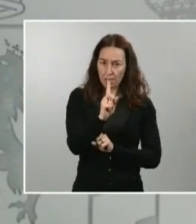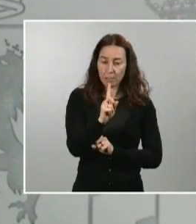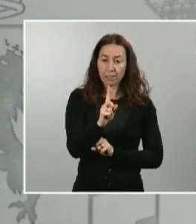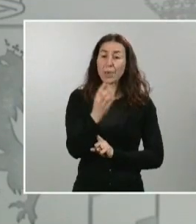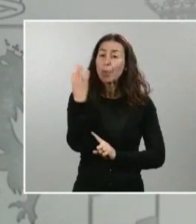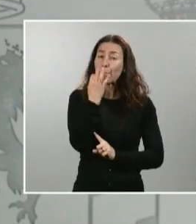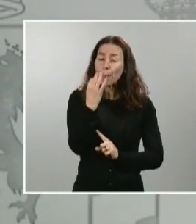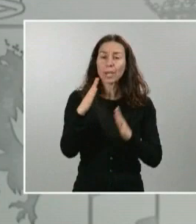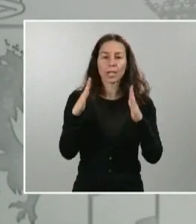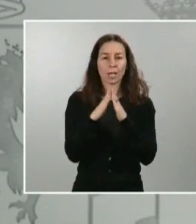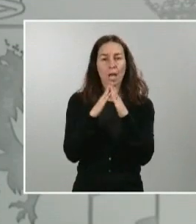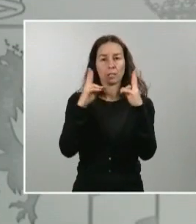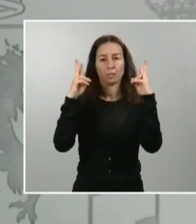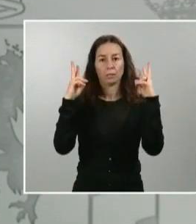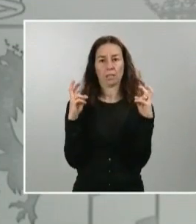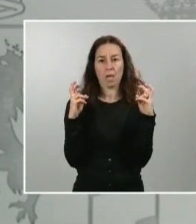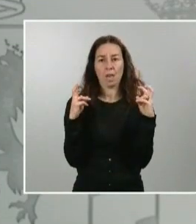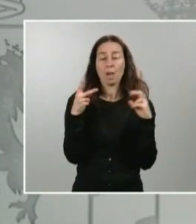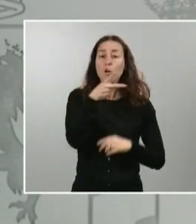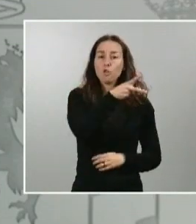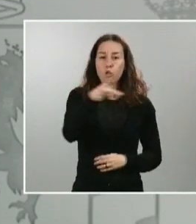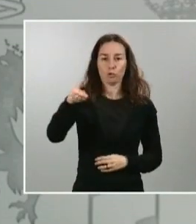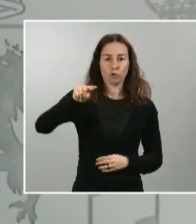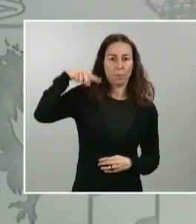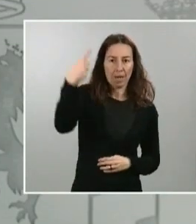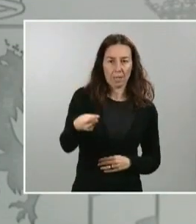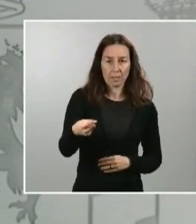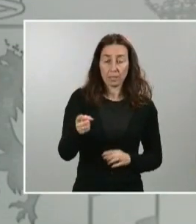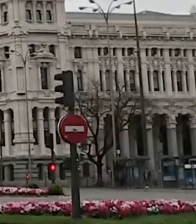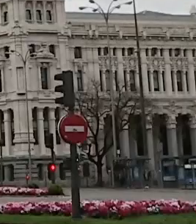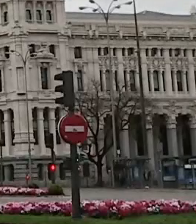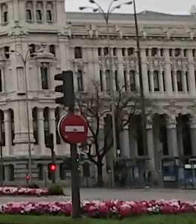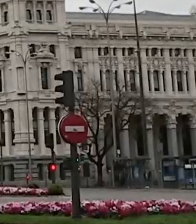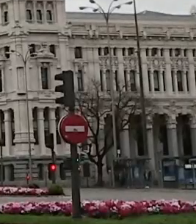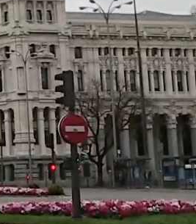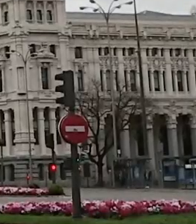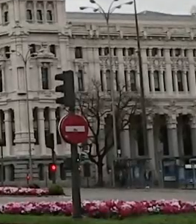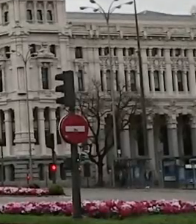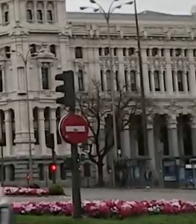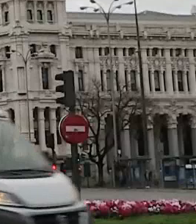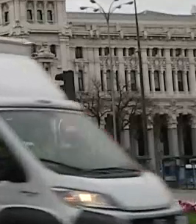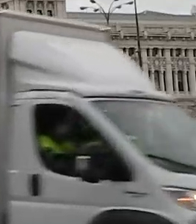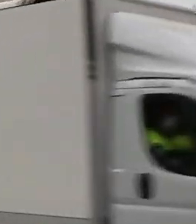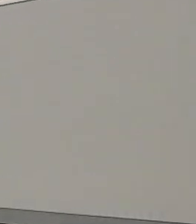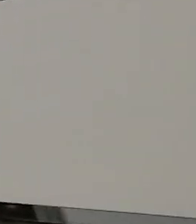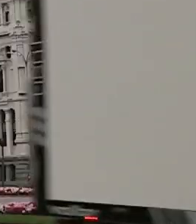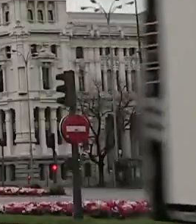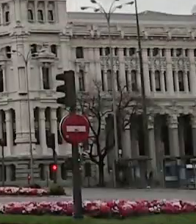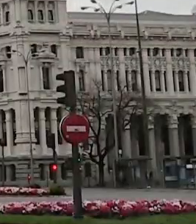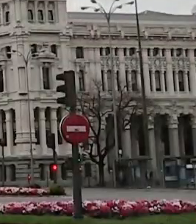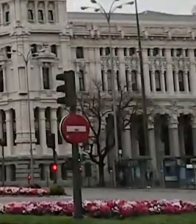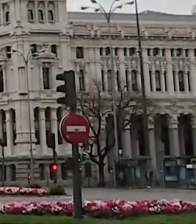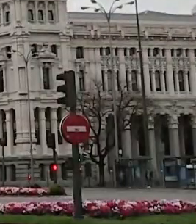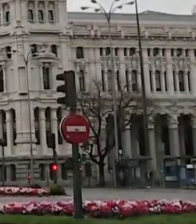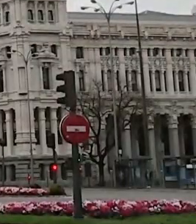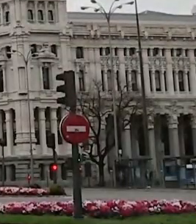en las próximas 2 semanas, como hacen durante el fin de semana. Durante este tiempo, todos los trabajadores